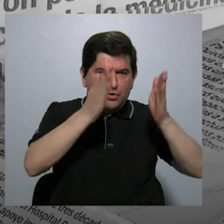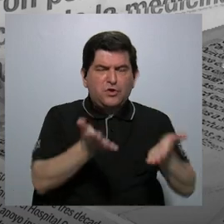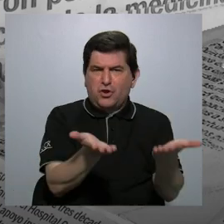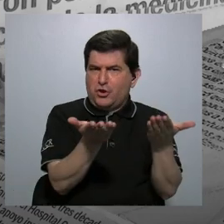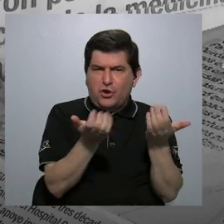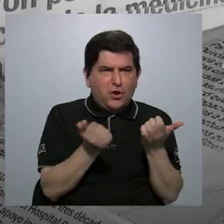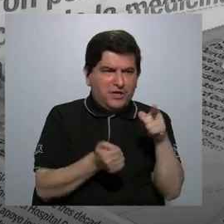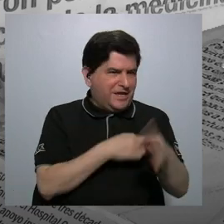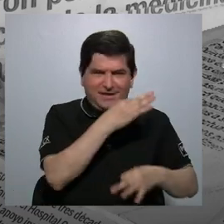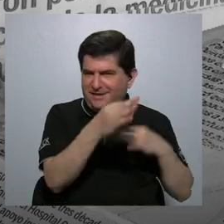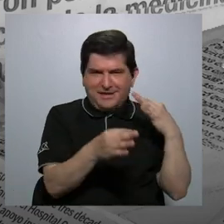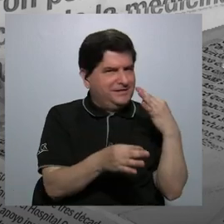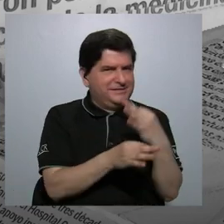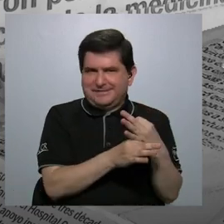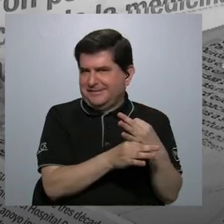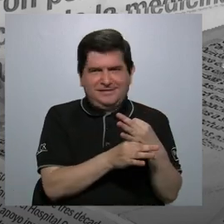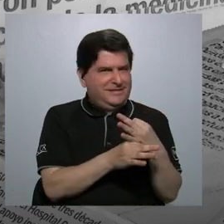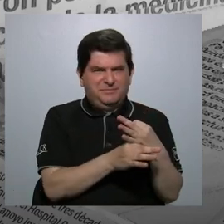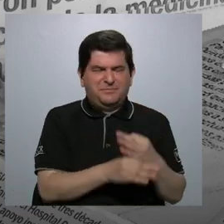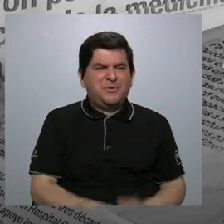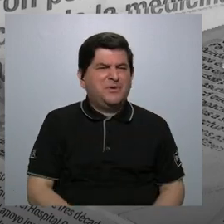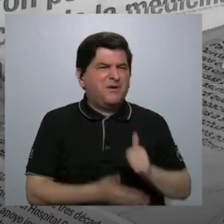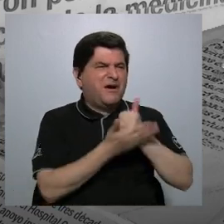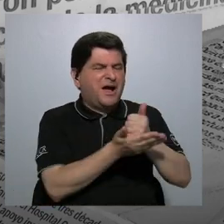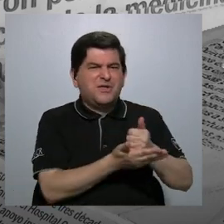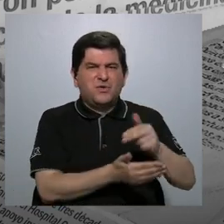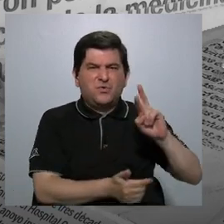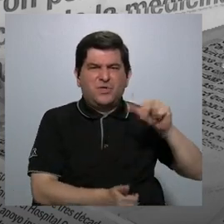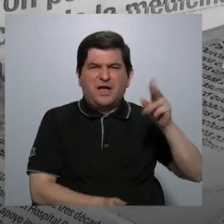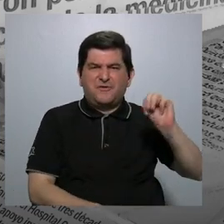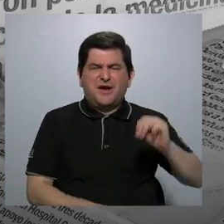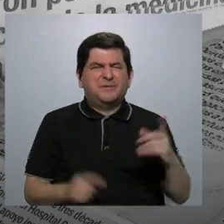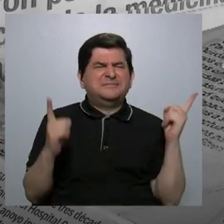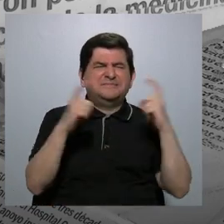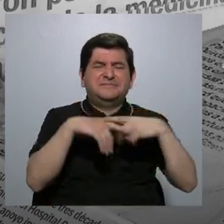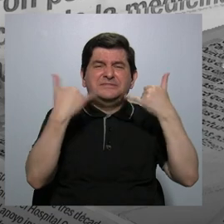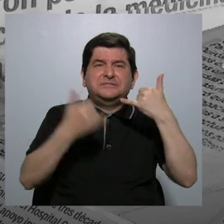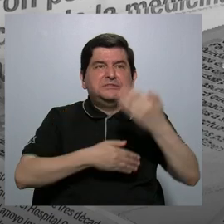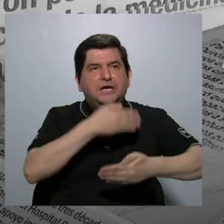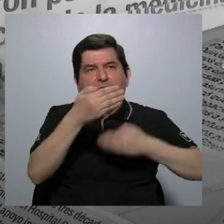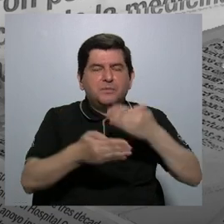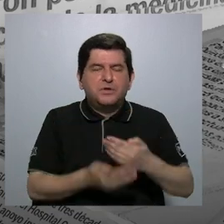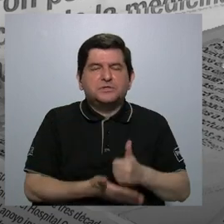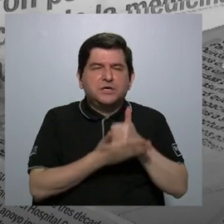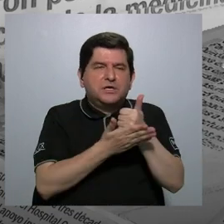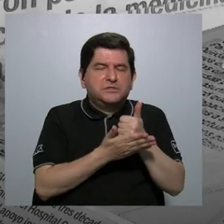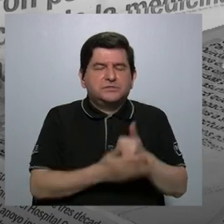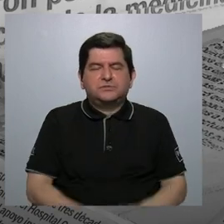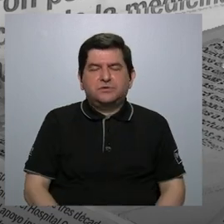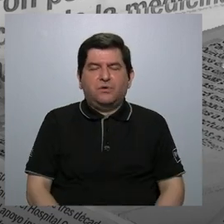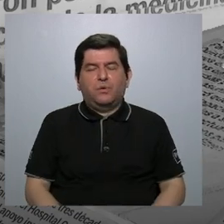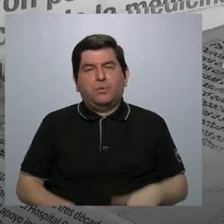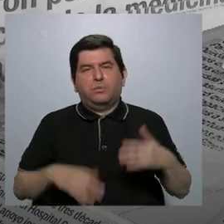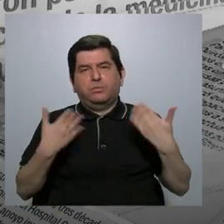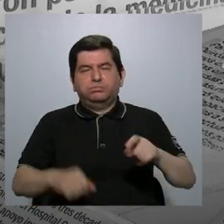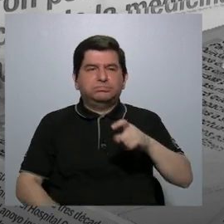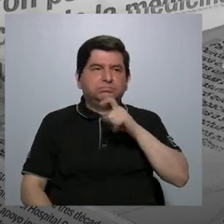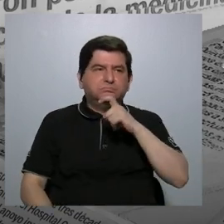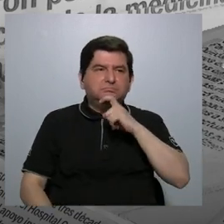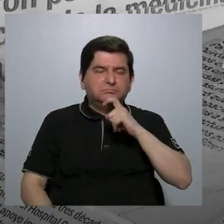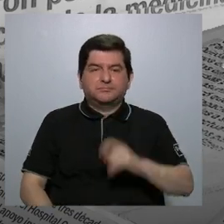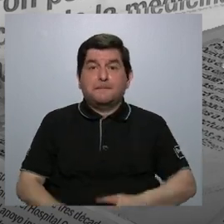quieren entrarle al tema del bono RAM porque es más complicado, ya de por sí tramitar un bono tiene un proceso un poco